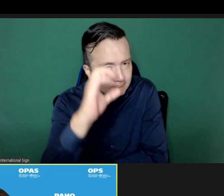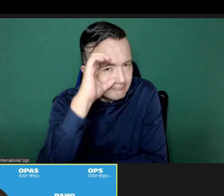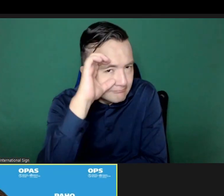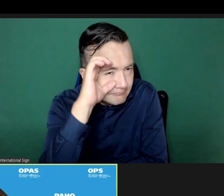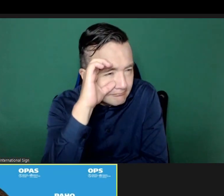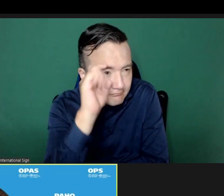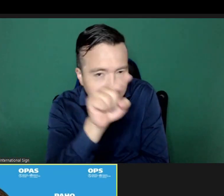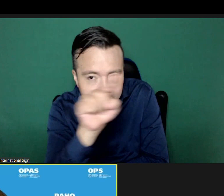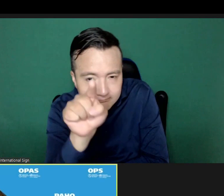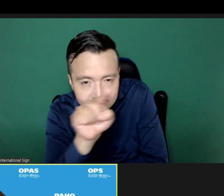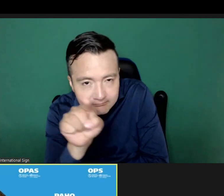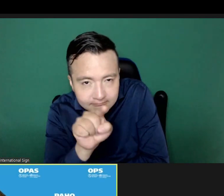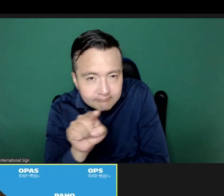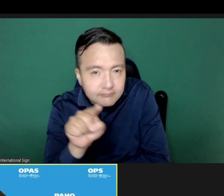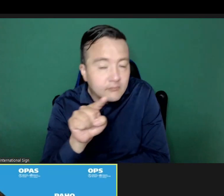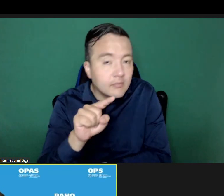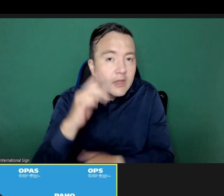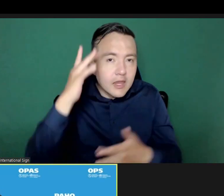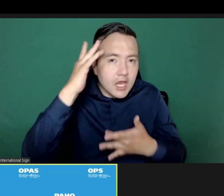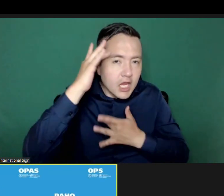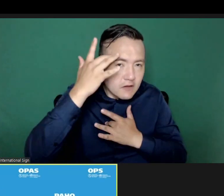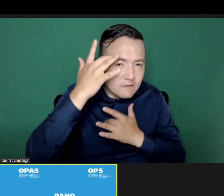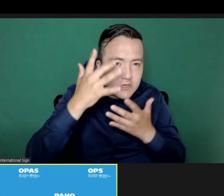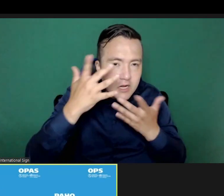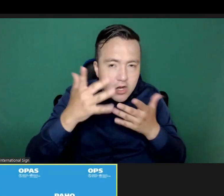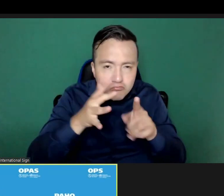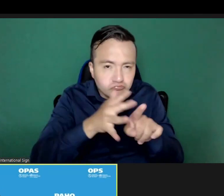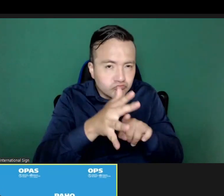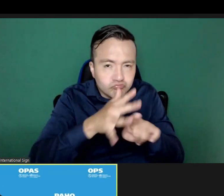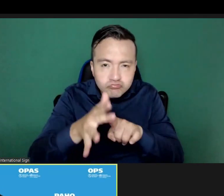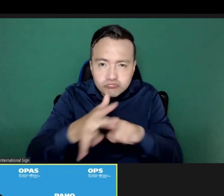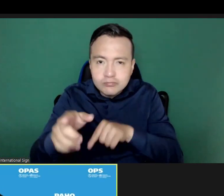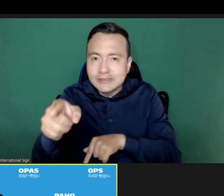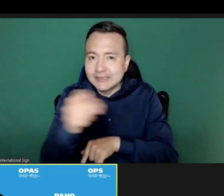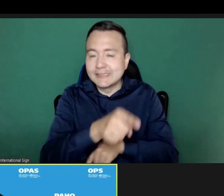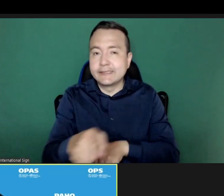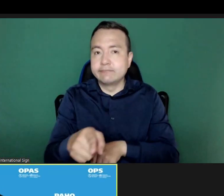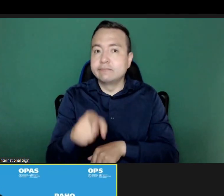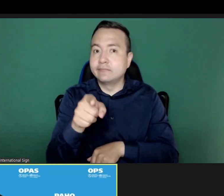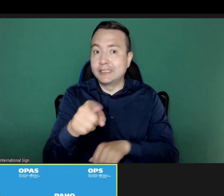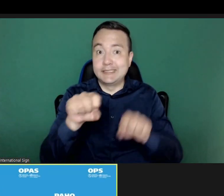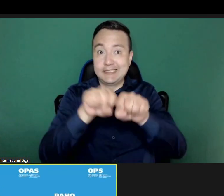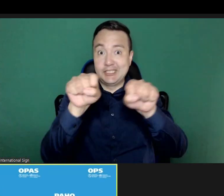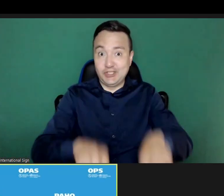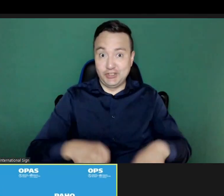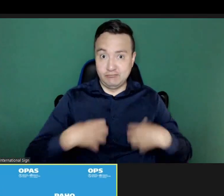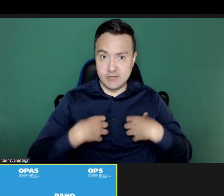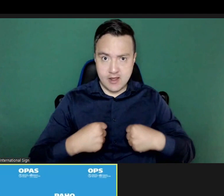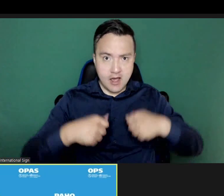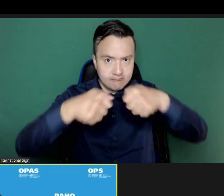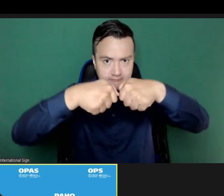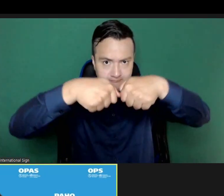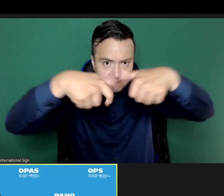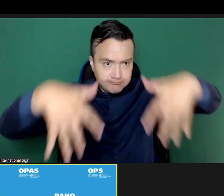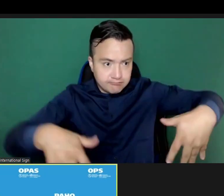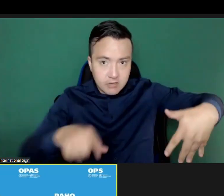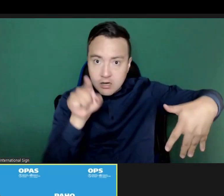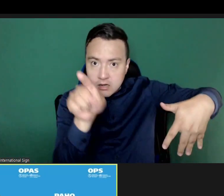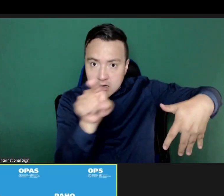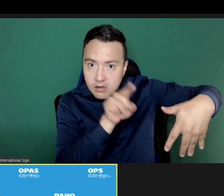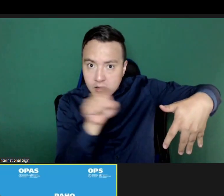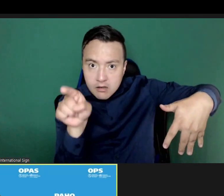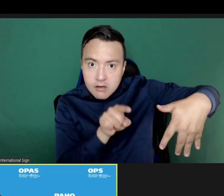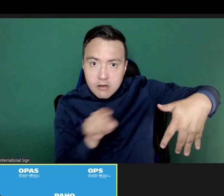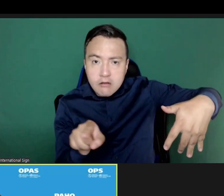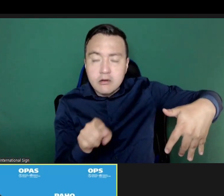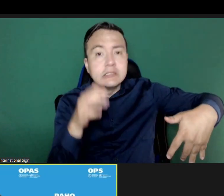siempre hay esta tensión dentro de los sistemas de salud, en donde los servicios de más alto